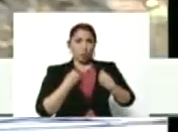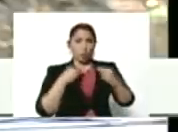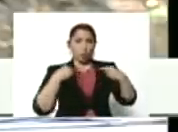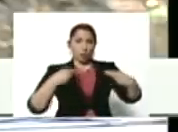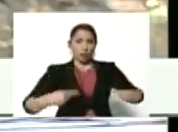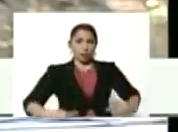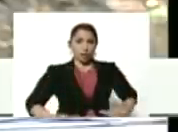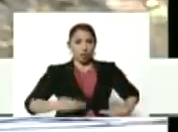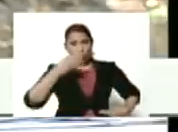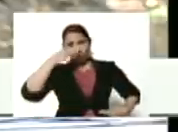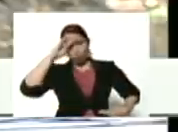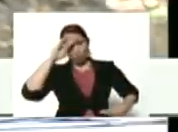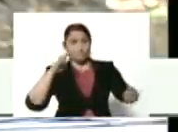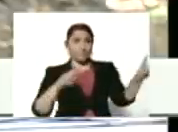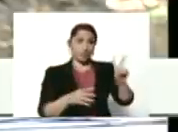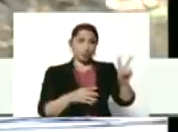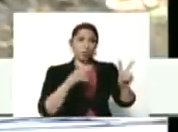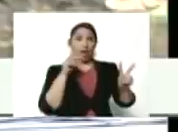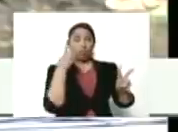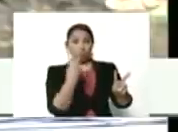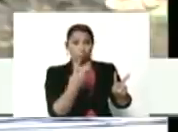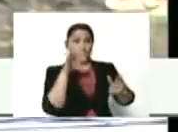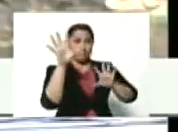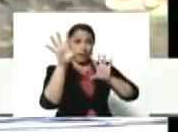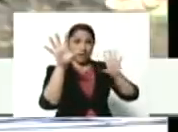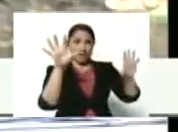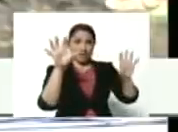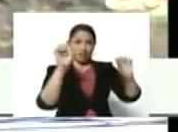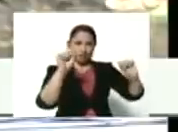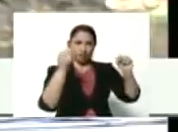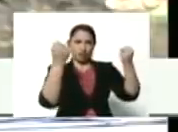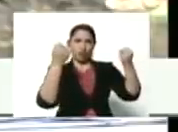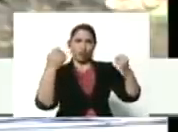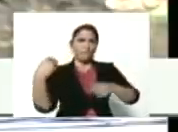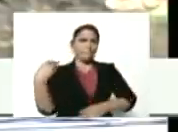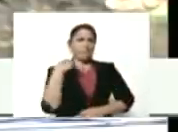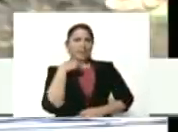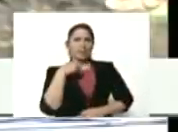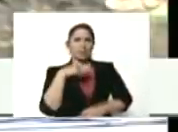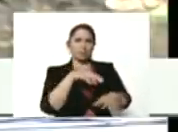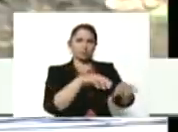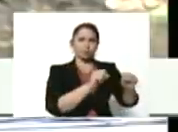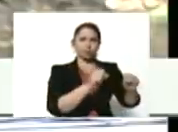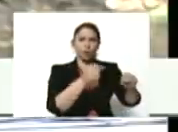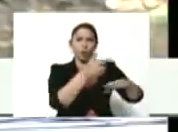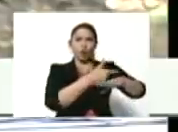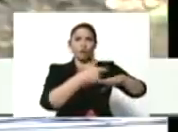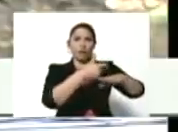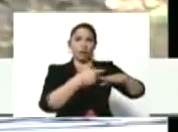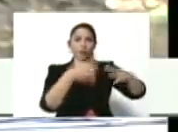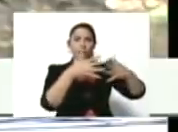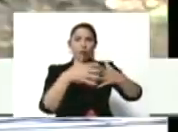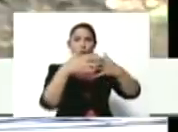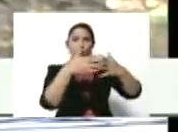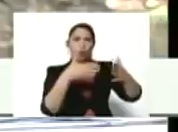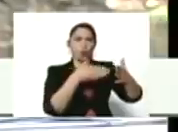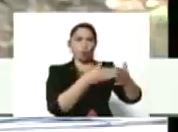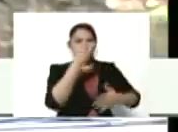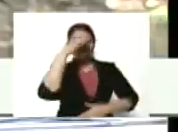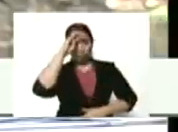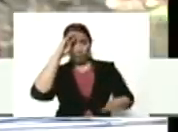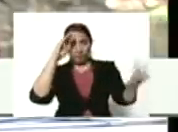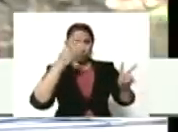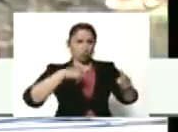dos países bloqueados, víctima de la agresión cruel y despiadada del gobierno de los Estados Unidos, desplegamos nuestro